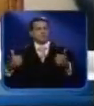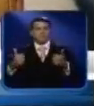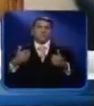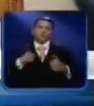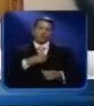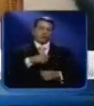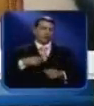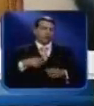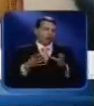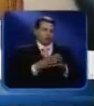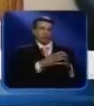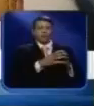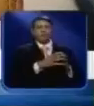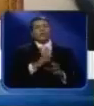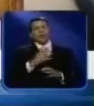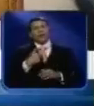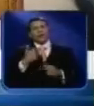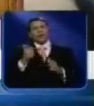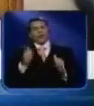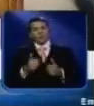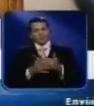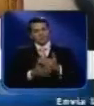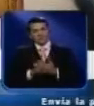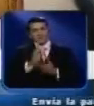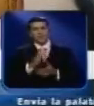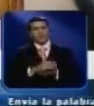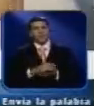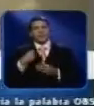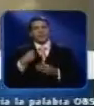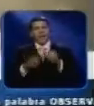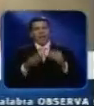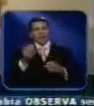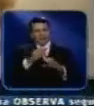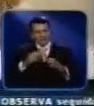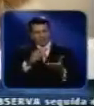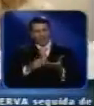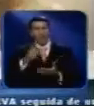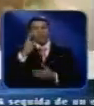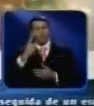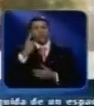nada, espero que disfruten este disco. Hay buenas canciones. Uno es